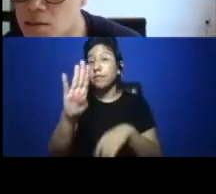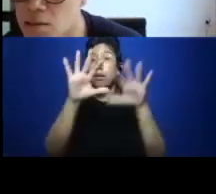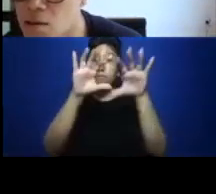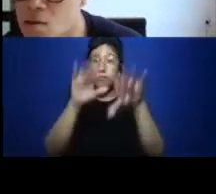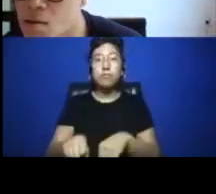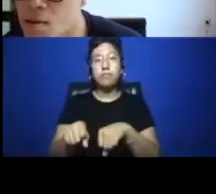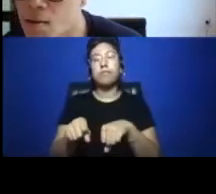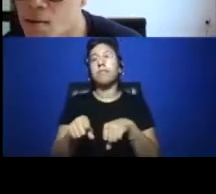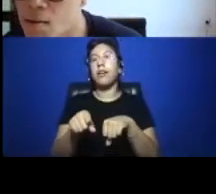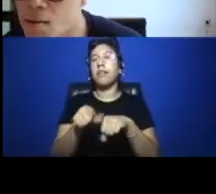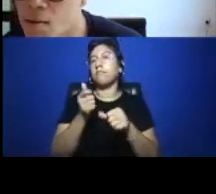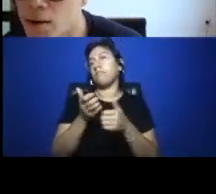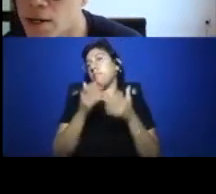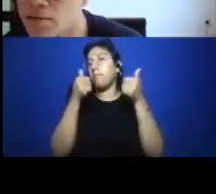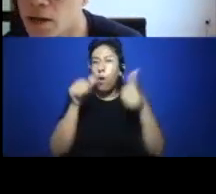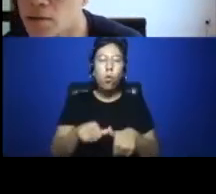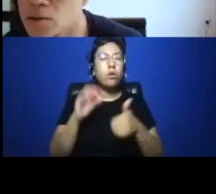contacto a Twitter y a Facebook.